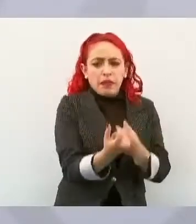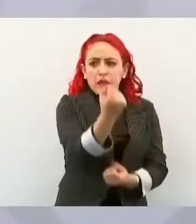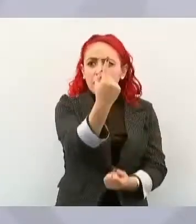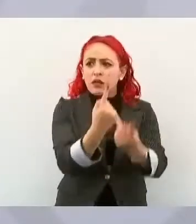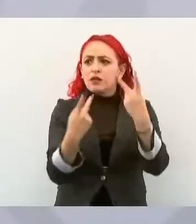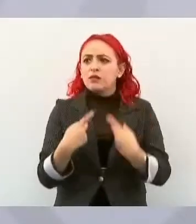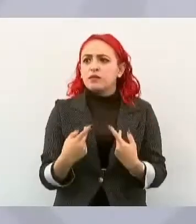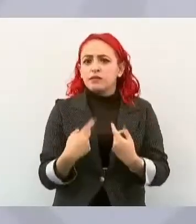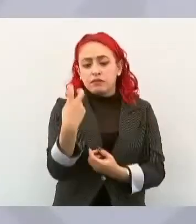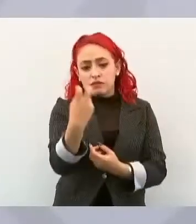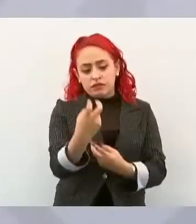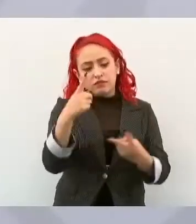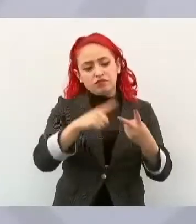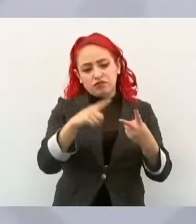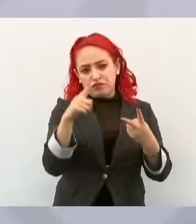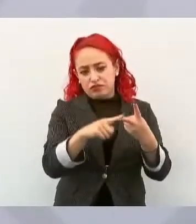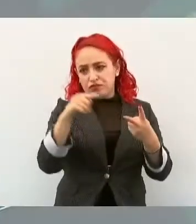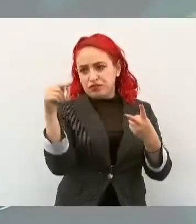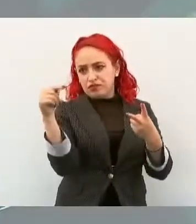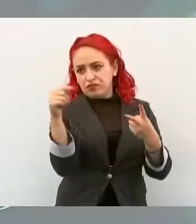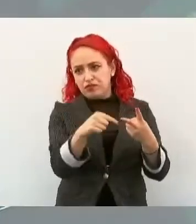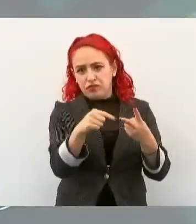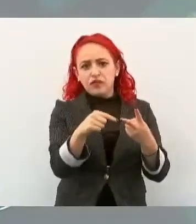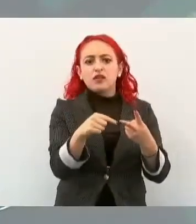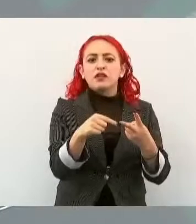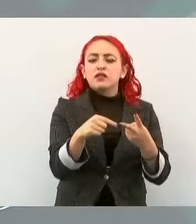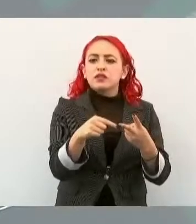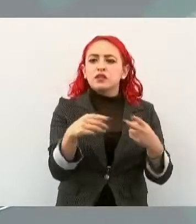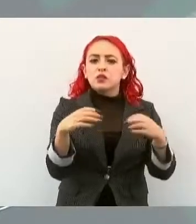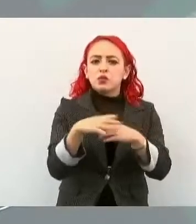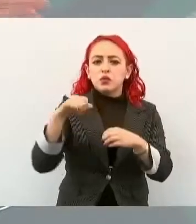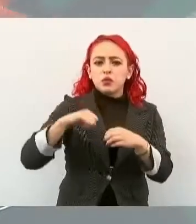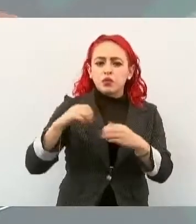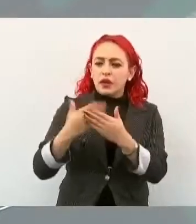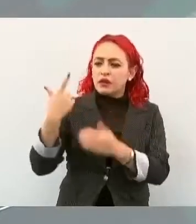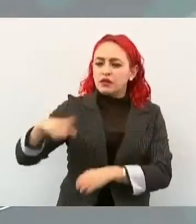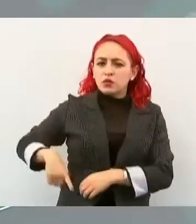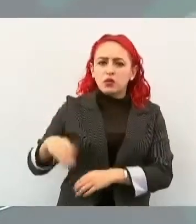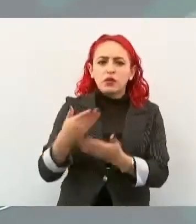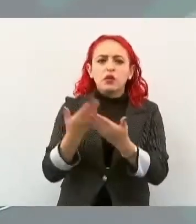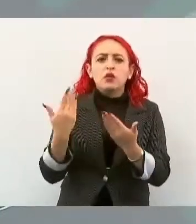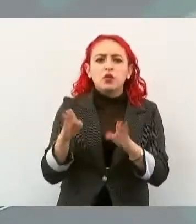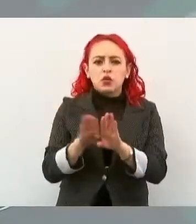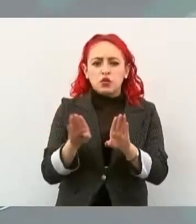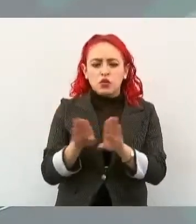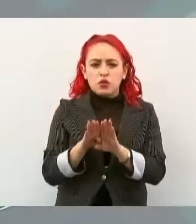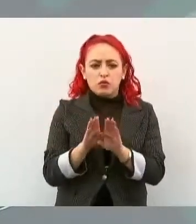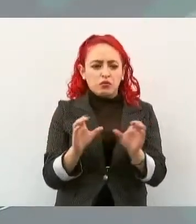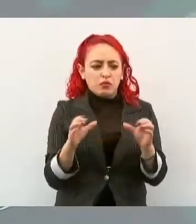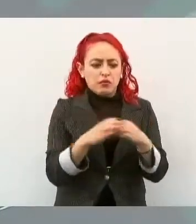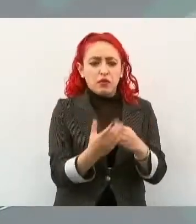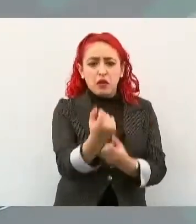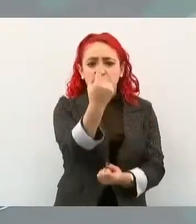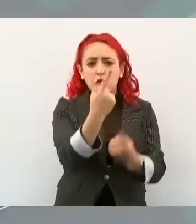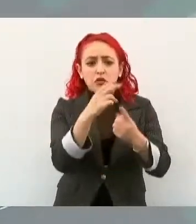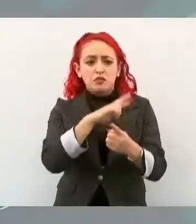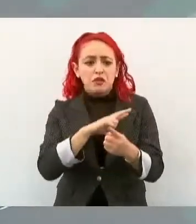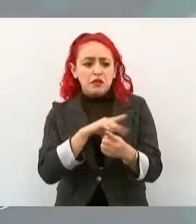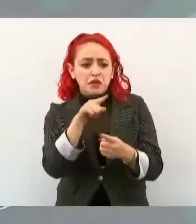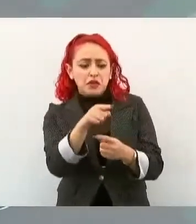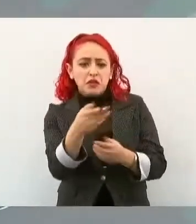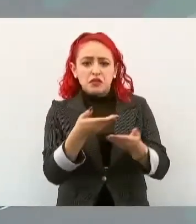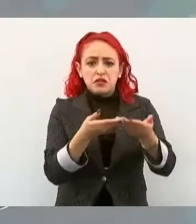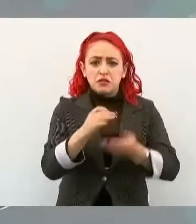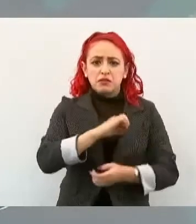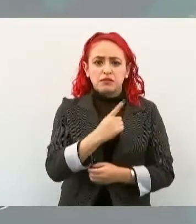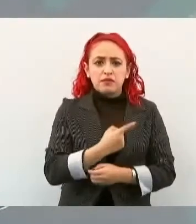ese era el segundo elemento de ese modelo neoliberal, la privatización de los servicios de salud. Cada vez más